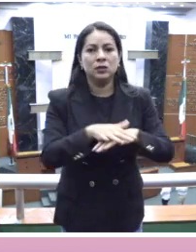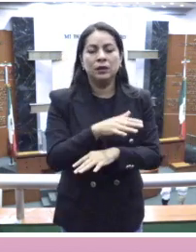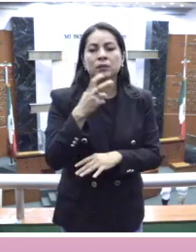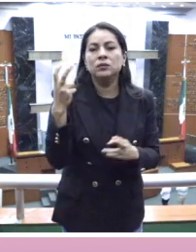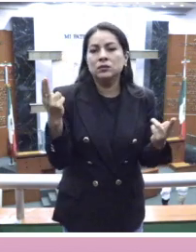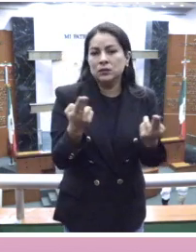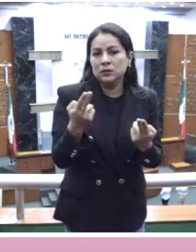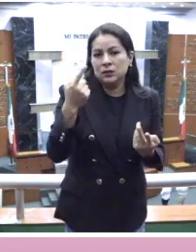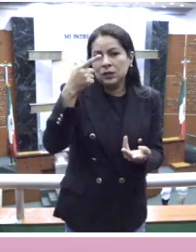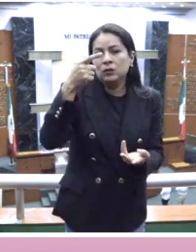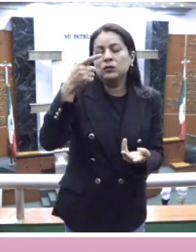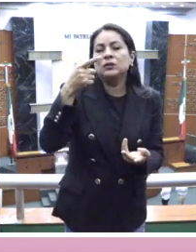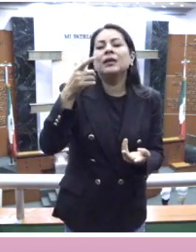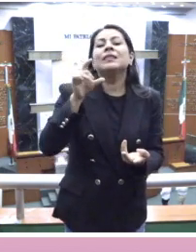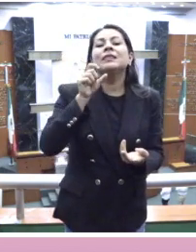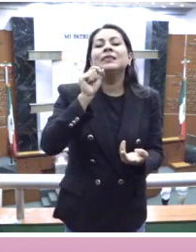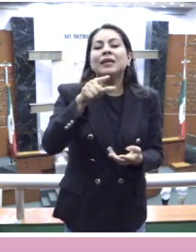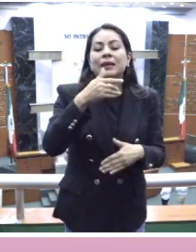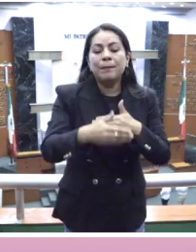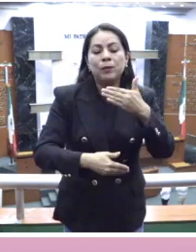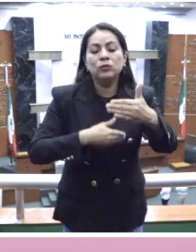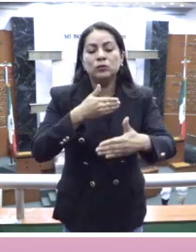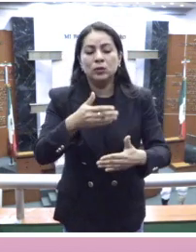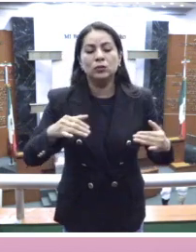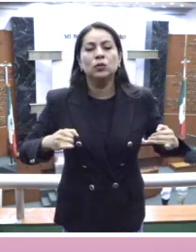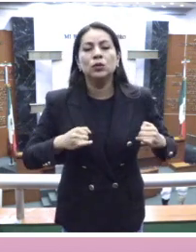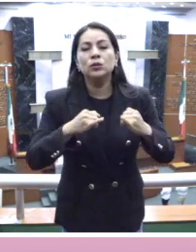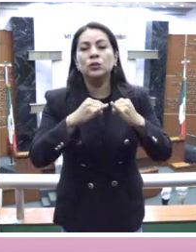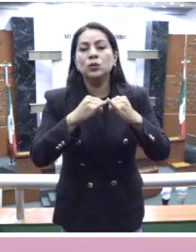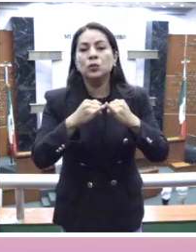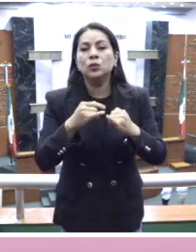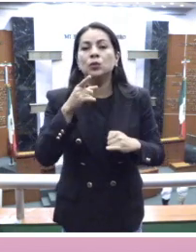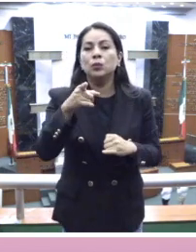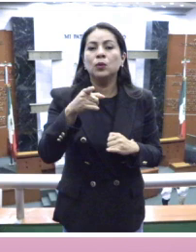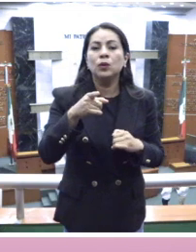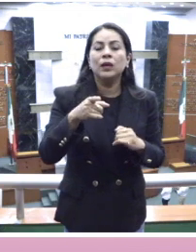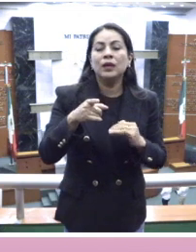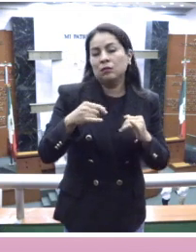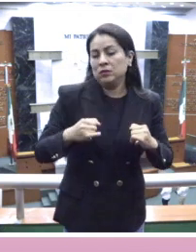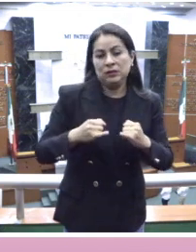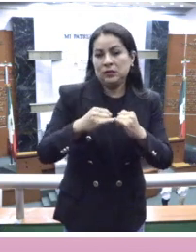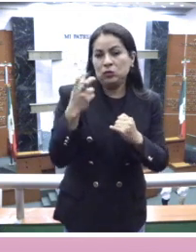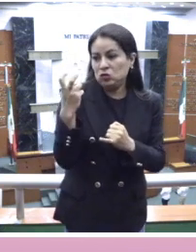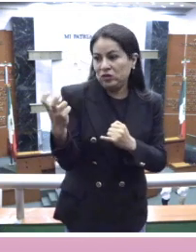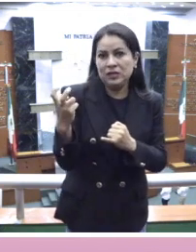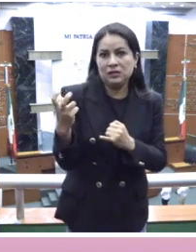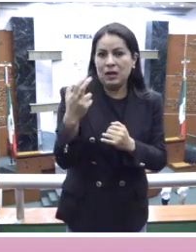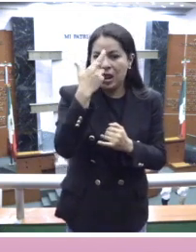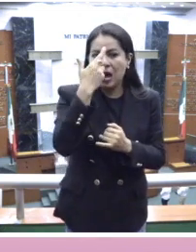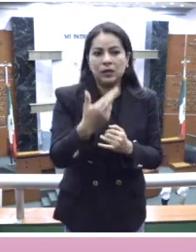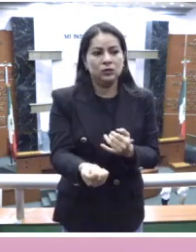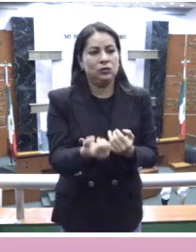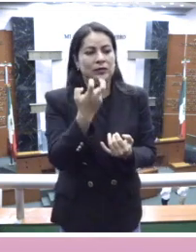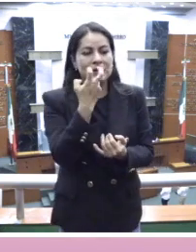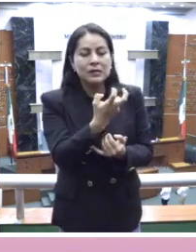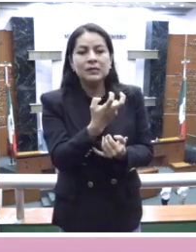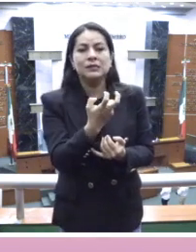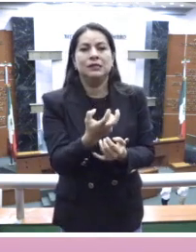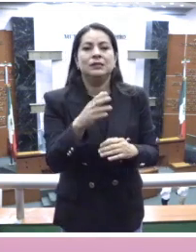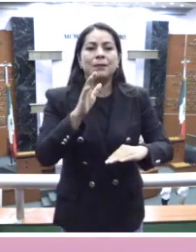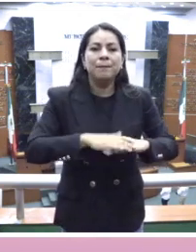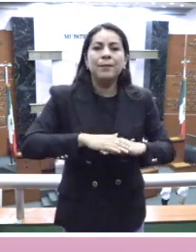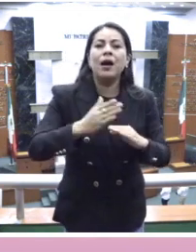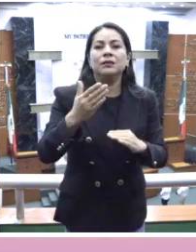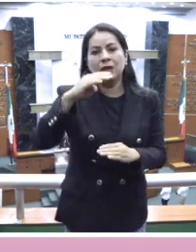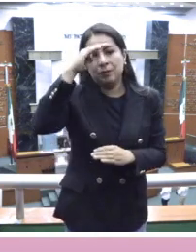modificaciones provenientes del propio proceso instituido por el Poder Constituyente. Las razones anteriores se suman a